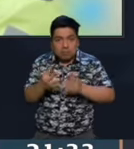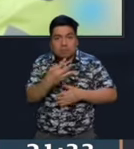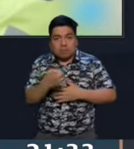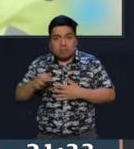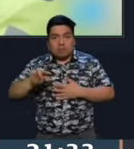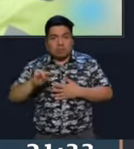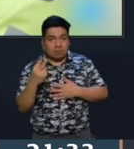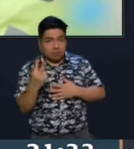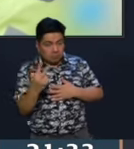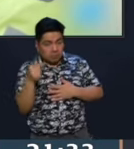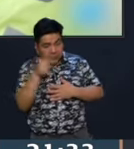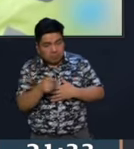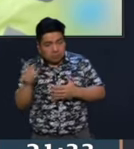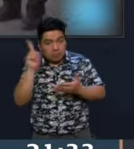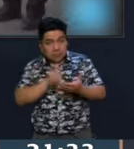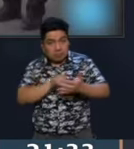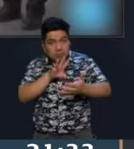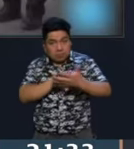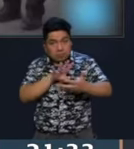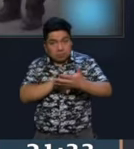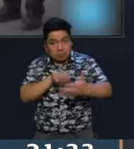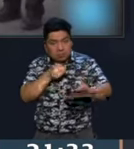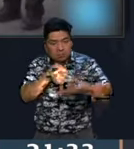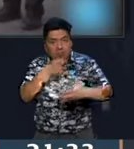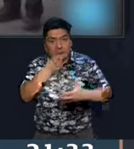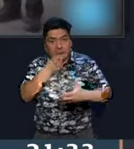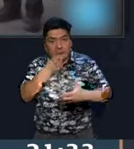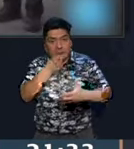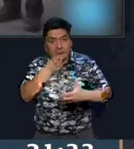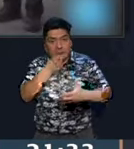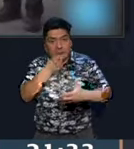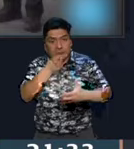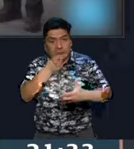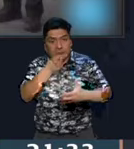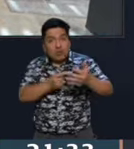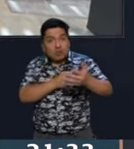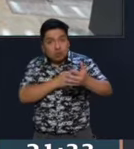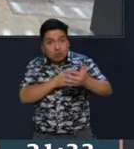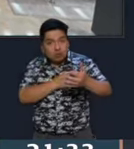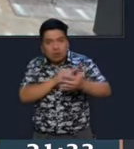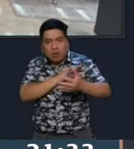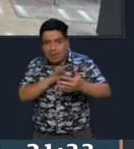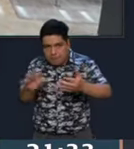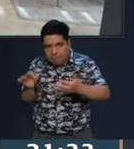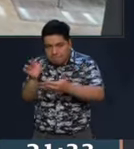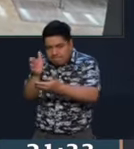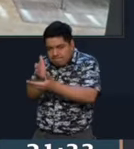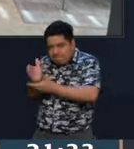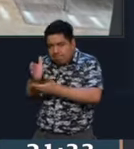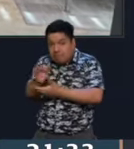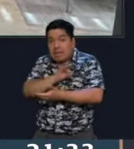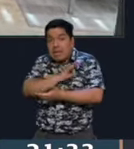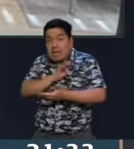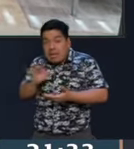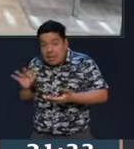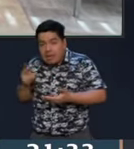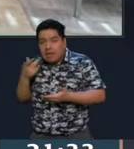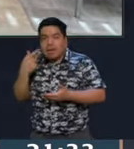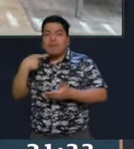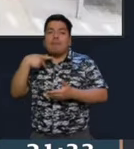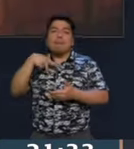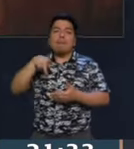dice, te da todo el procedimiento, ese artículo 482 de ese Código Orgánico Integral Penal, pero te dice, solo